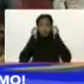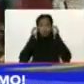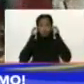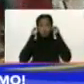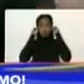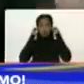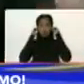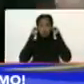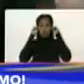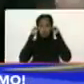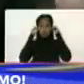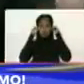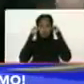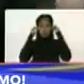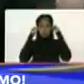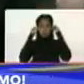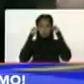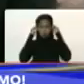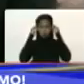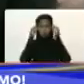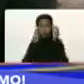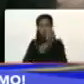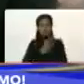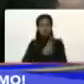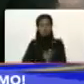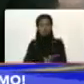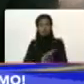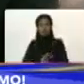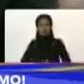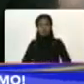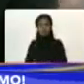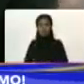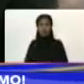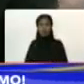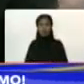continente. Es el creol.